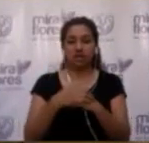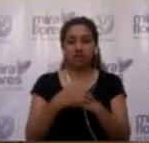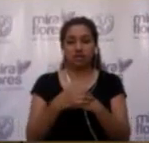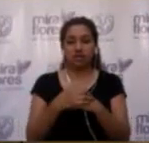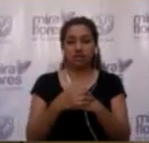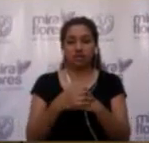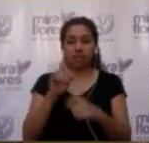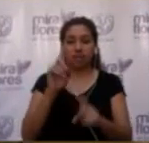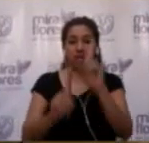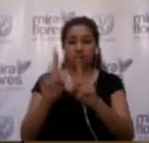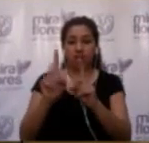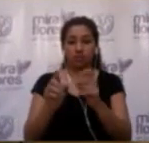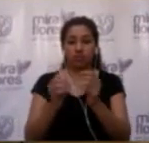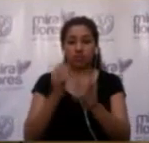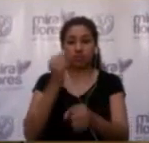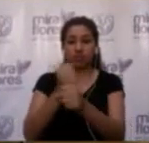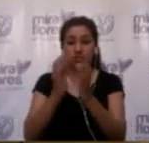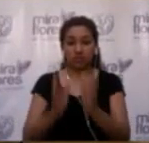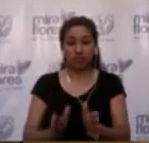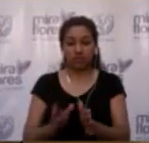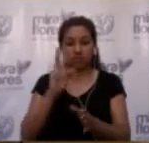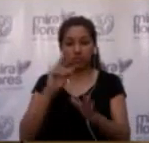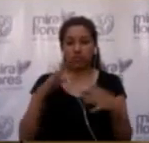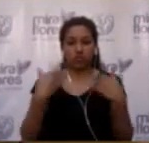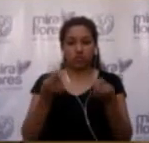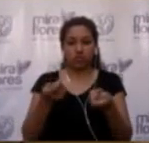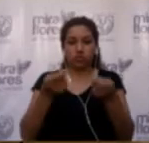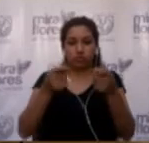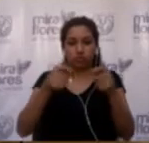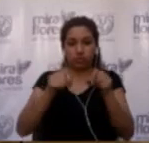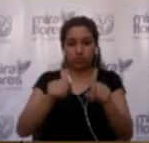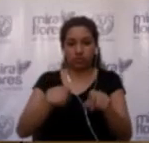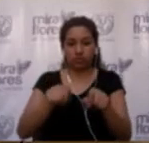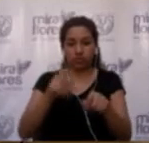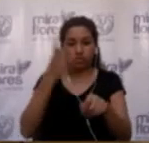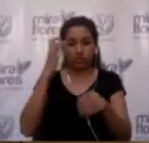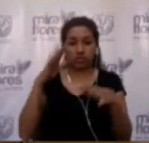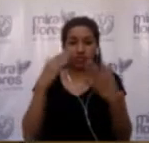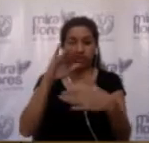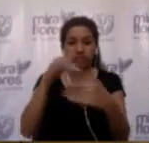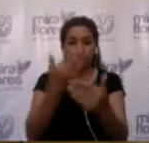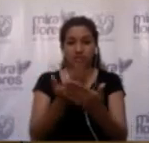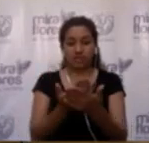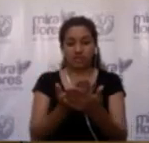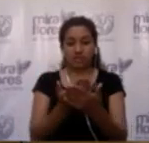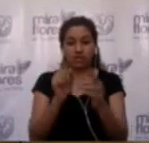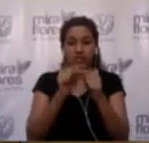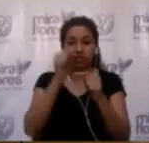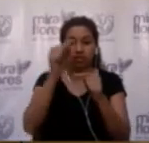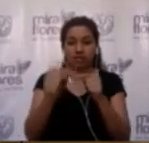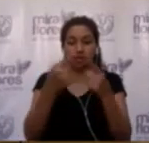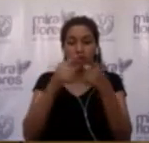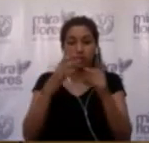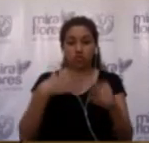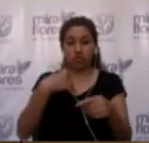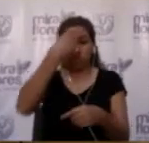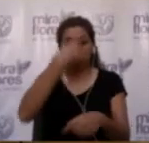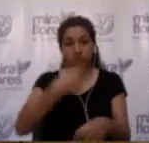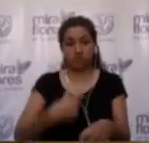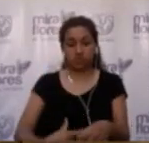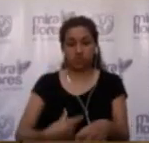habían algunos tramos que no estaban garantizados para poder llegar al destino. Entonces, personalmente tomé la decisión